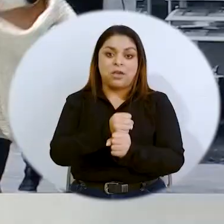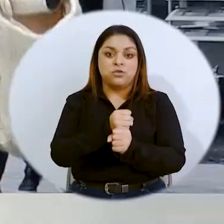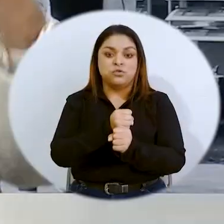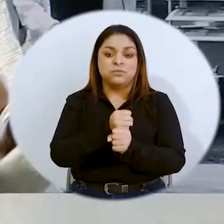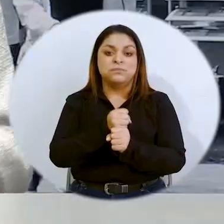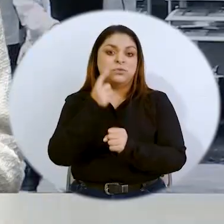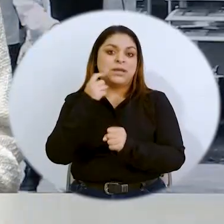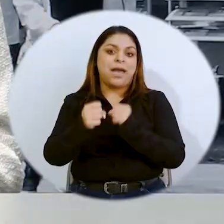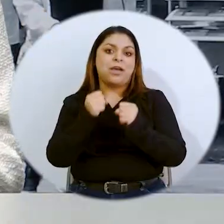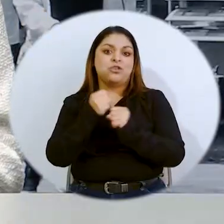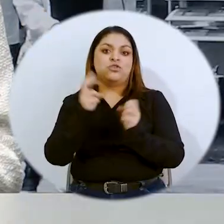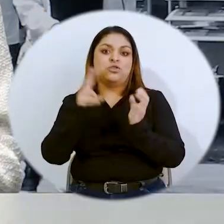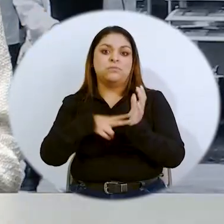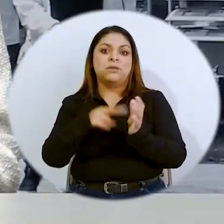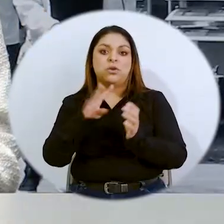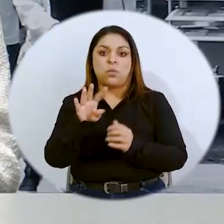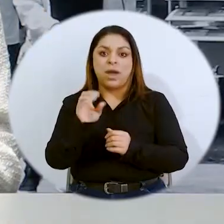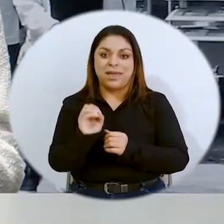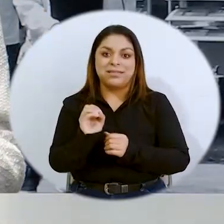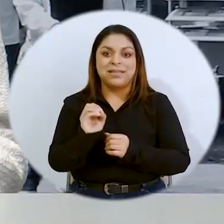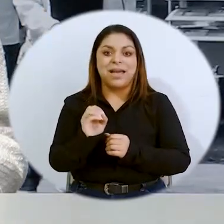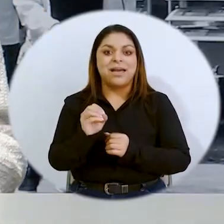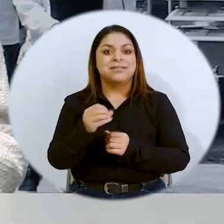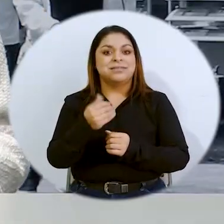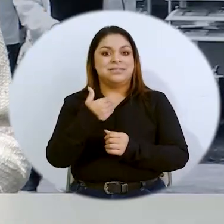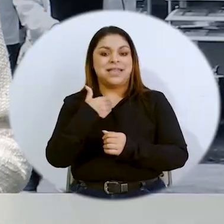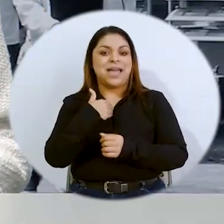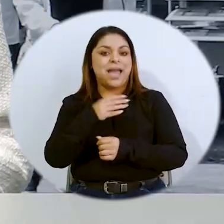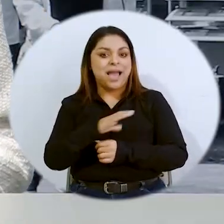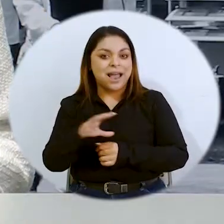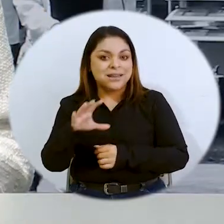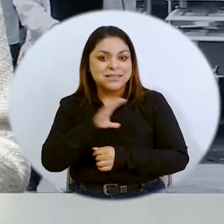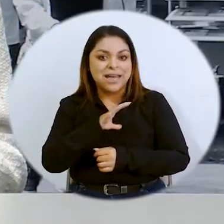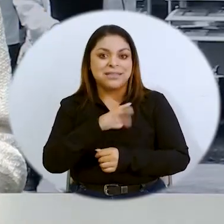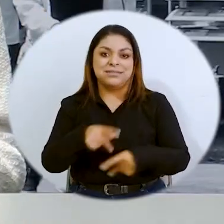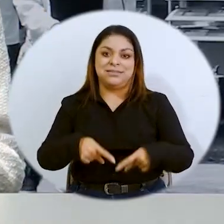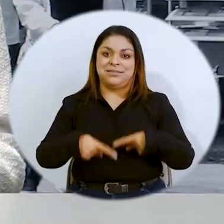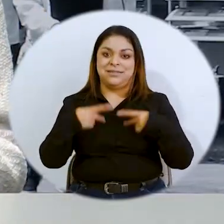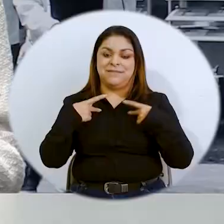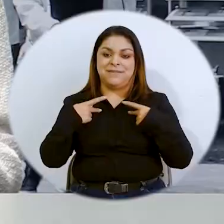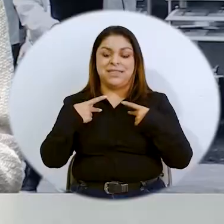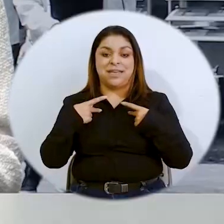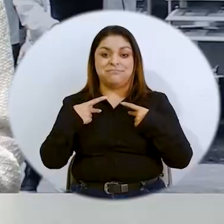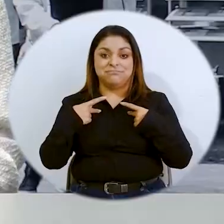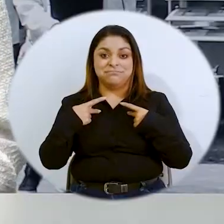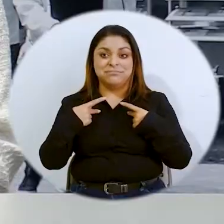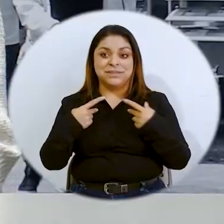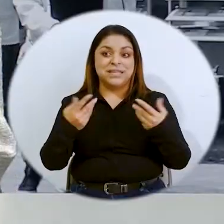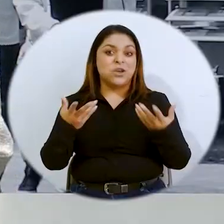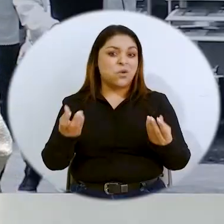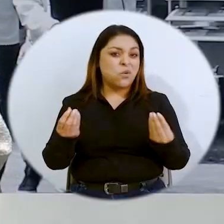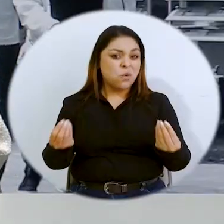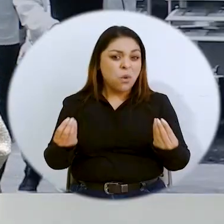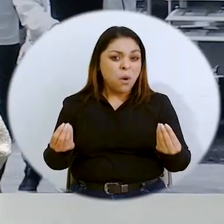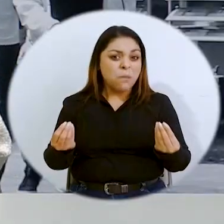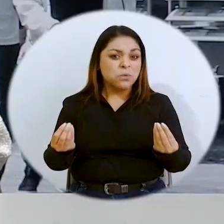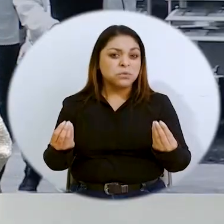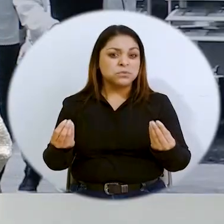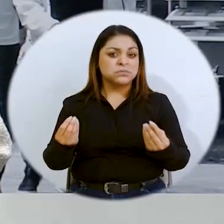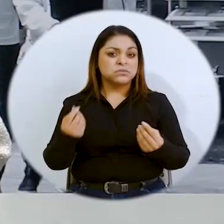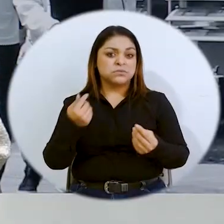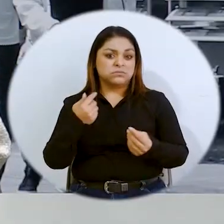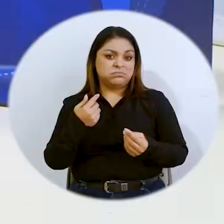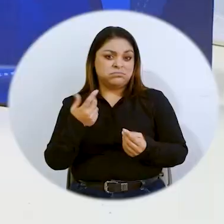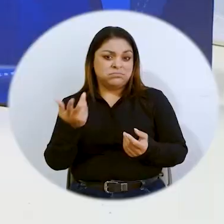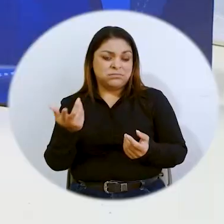cuando vamos a tener ya un boom cada vez mayor, tengan calidad de vida. Y es un reto, o sea, y eso no se hace en el momento en que ya vos